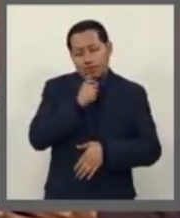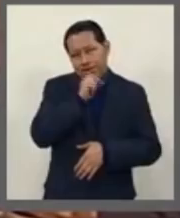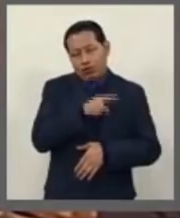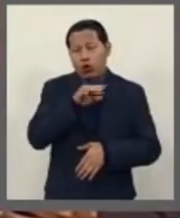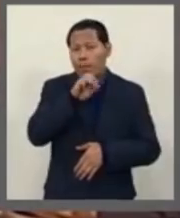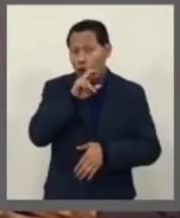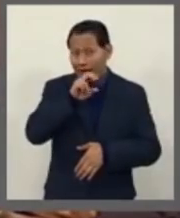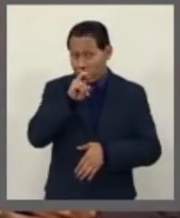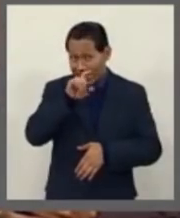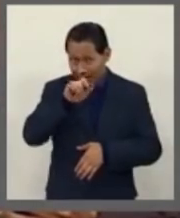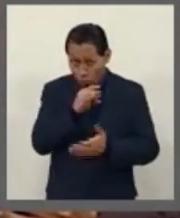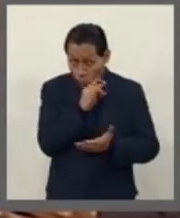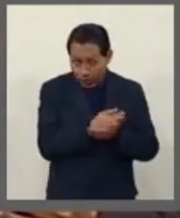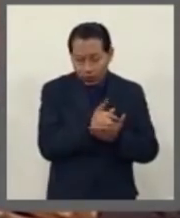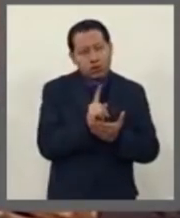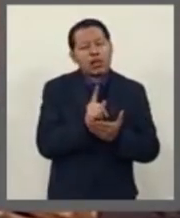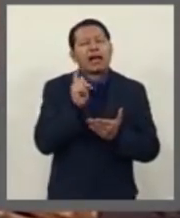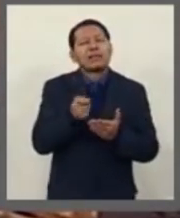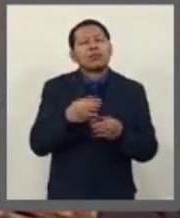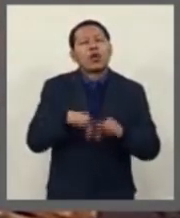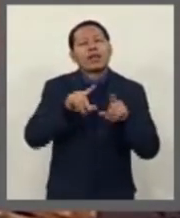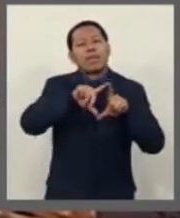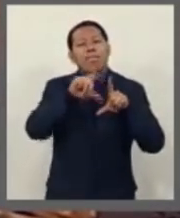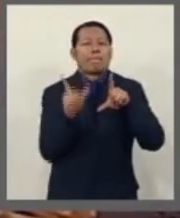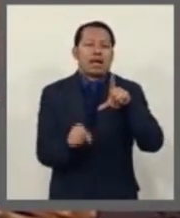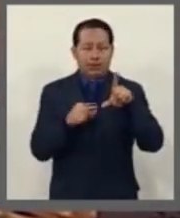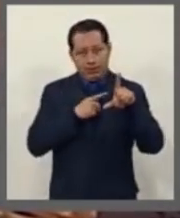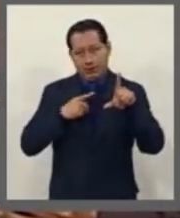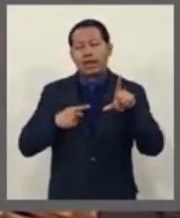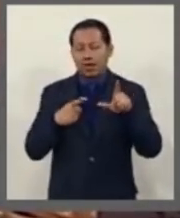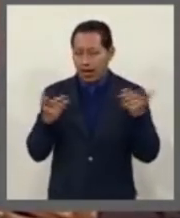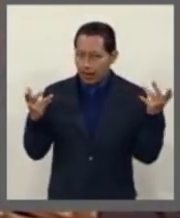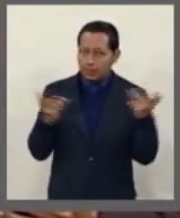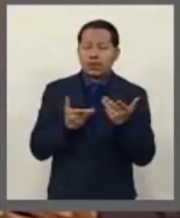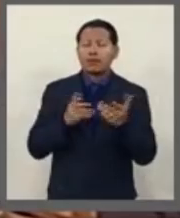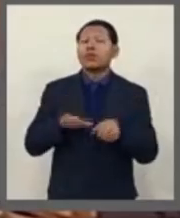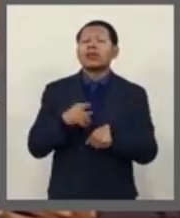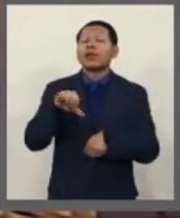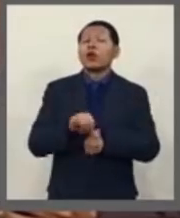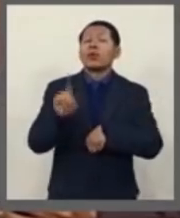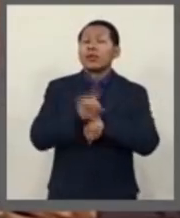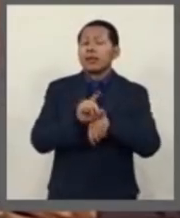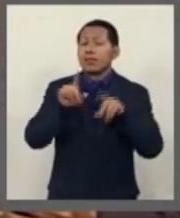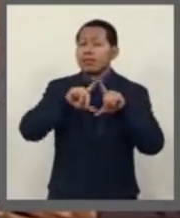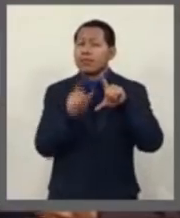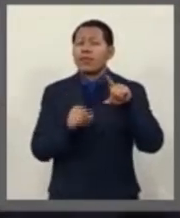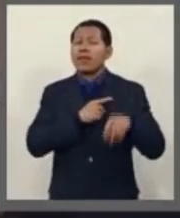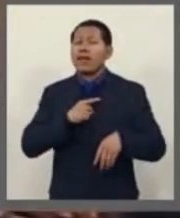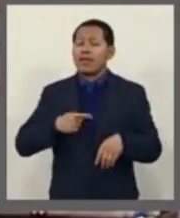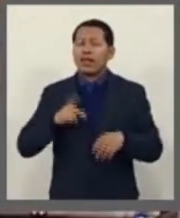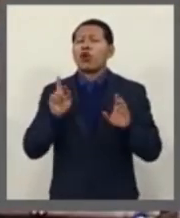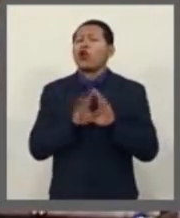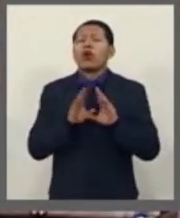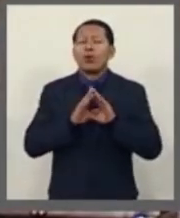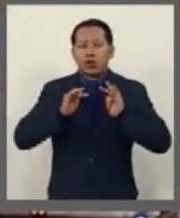investigación a fondo no le debemos eso a Moreno Valle se lo debemos al país